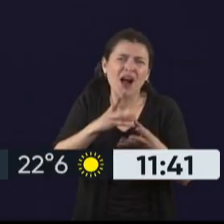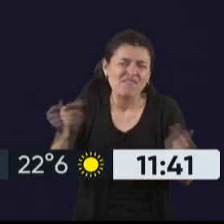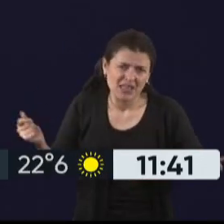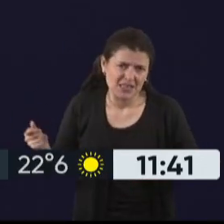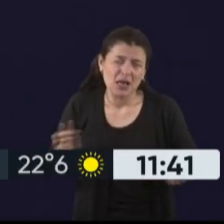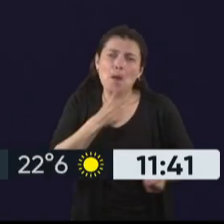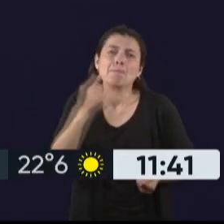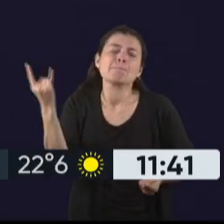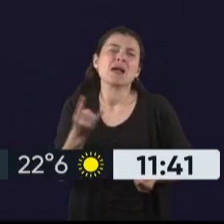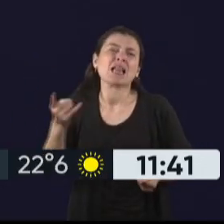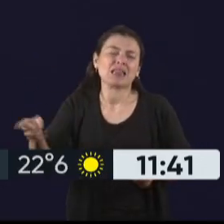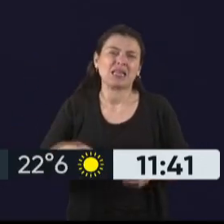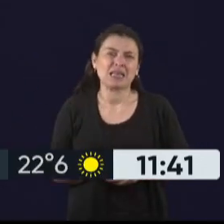se